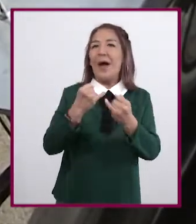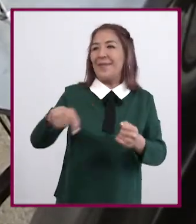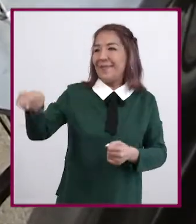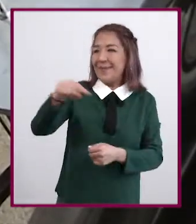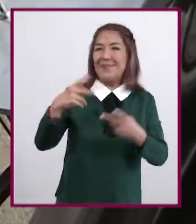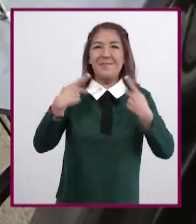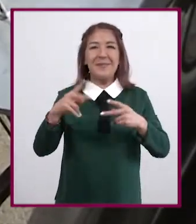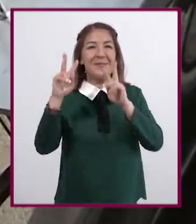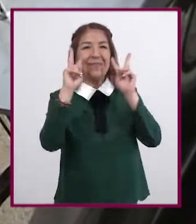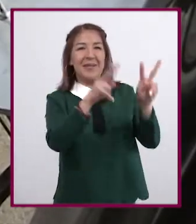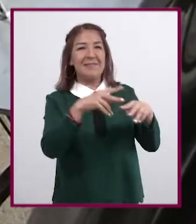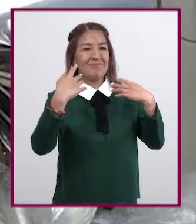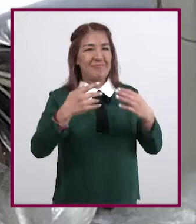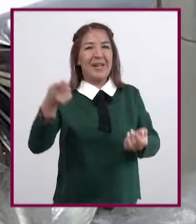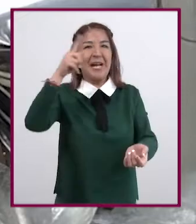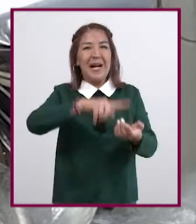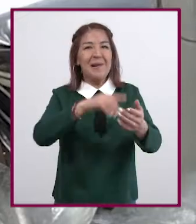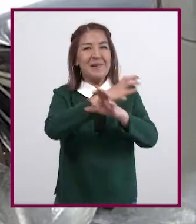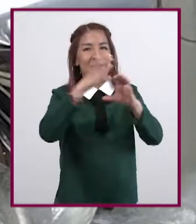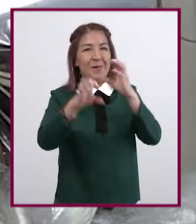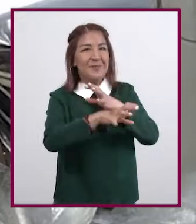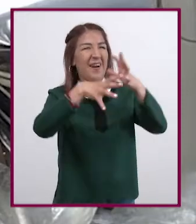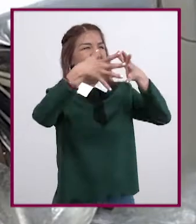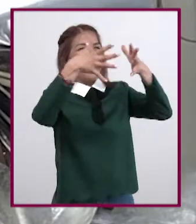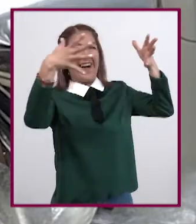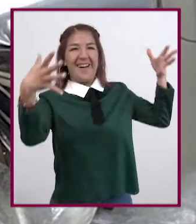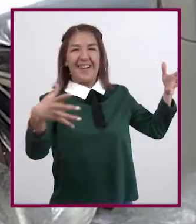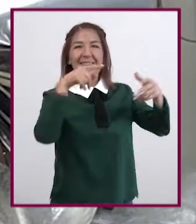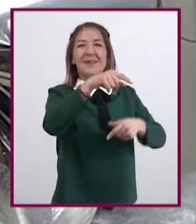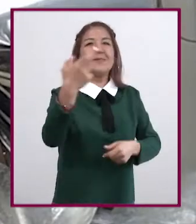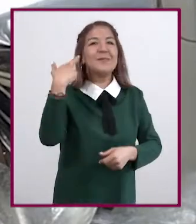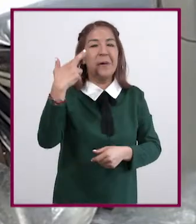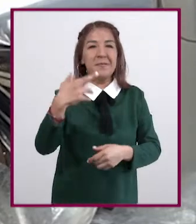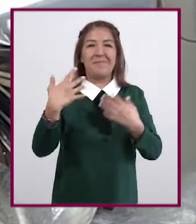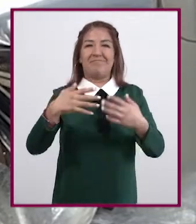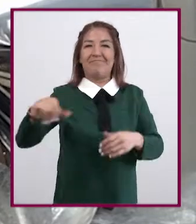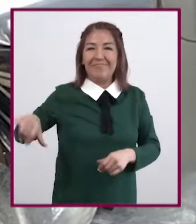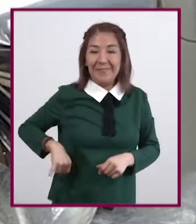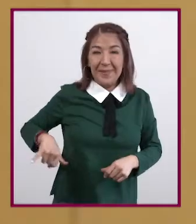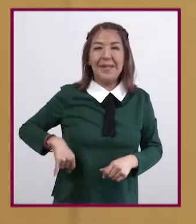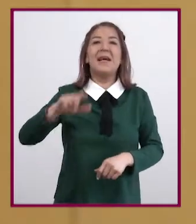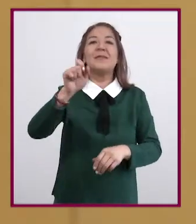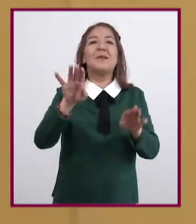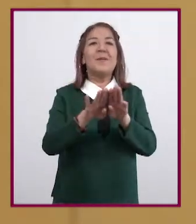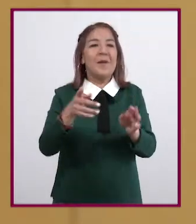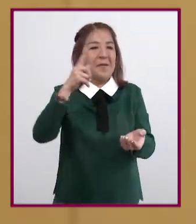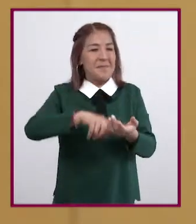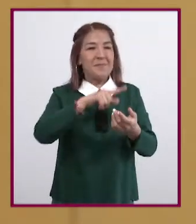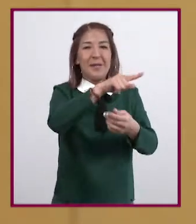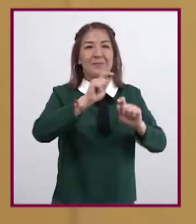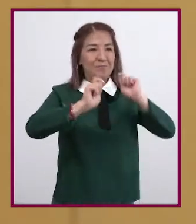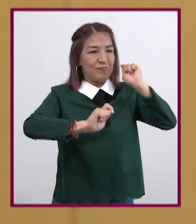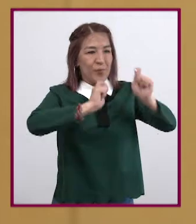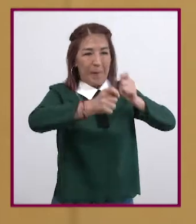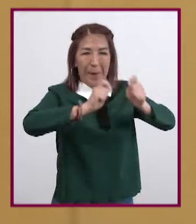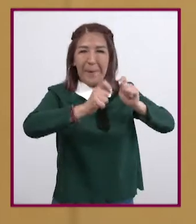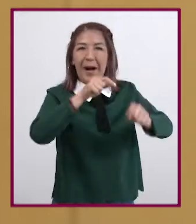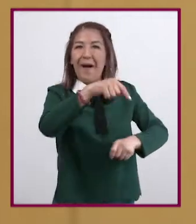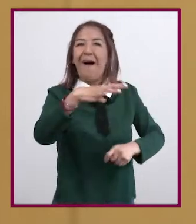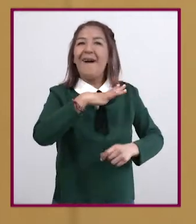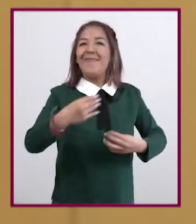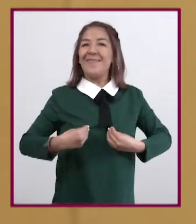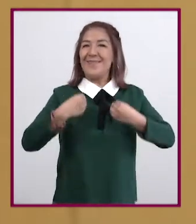una pieza muy grande, con un sonido muy fantástico y que puede dar mucha vida, tiene mucha vida y mucha guerra que dar